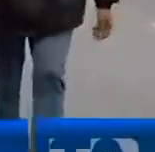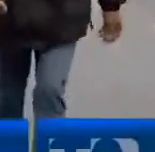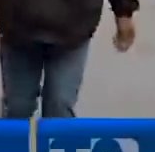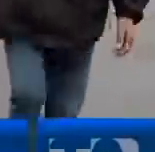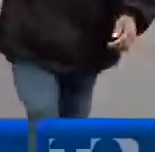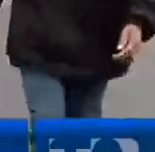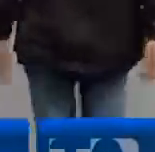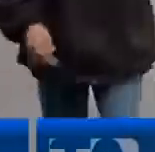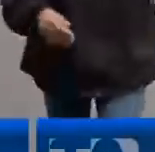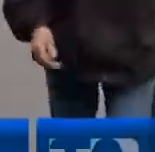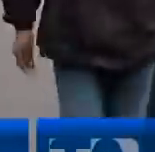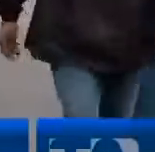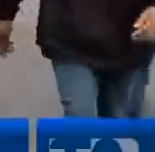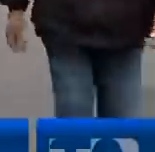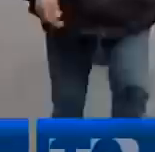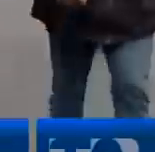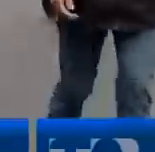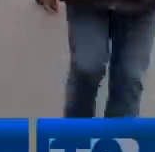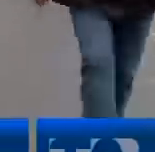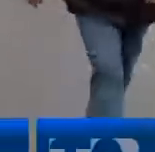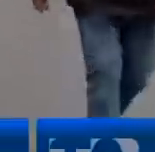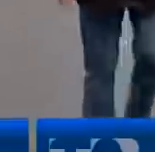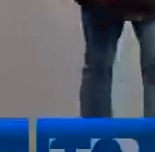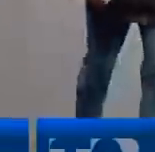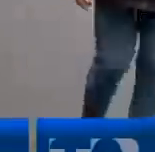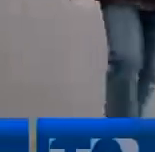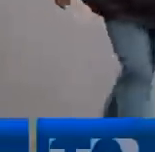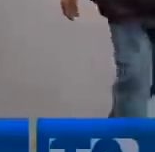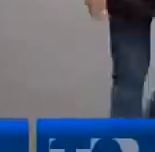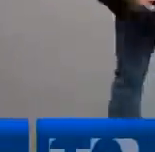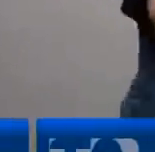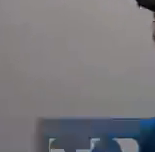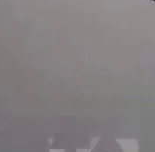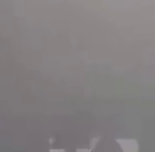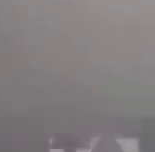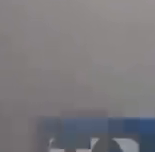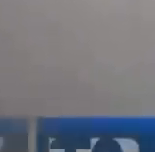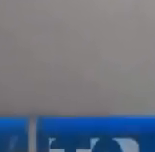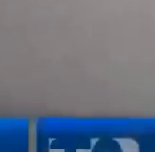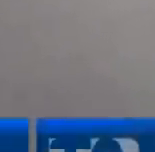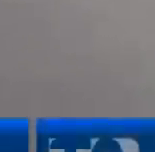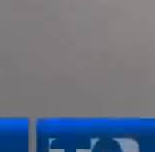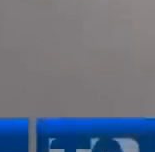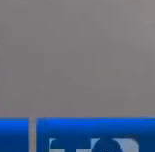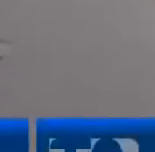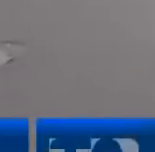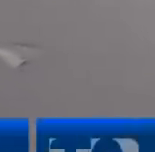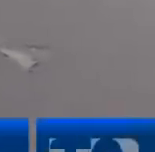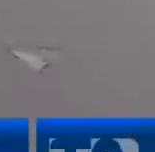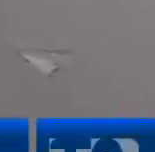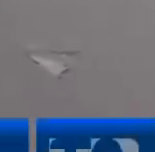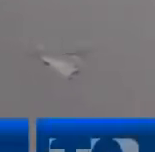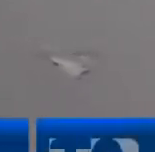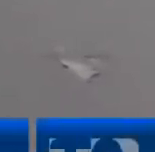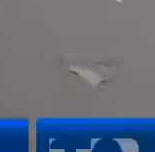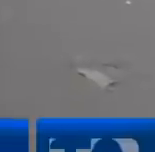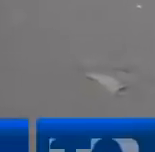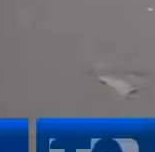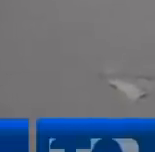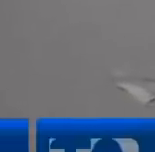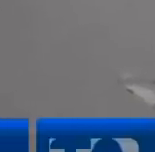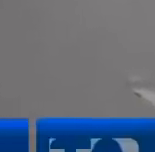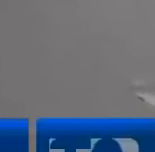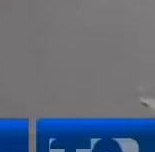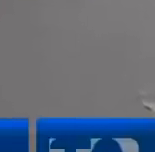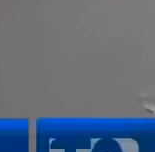Ecovía solo llegan hasta el sector del Playón de la Marín desde el sur de la capital. Vamos a intentar hablar con algunos de los